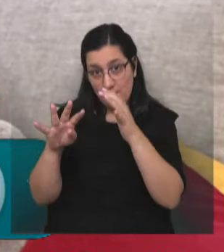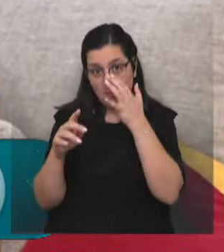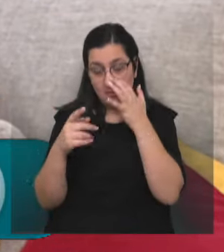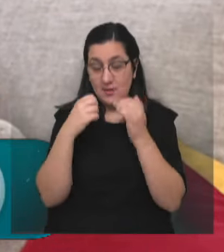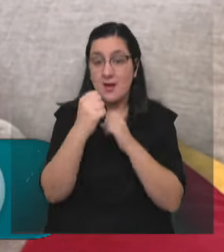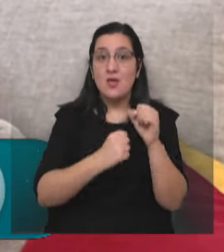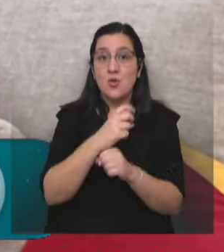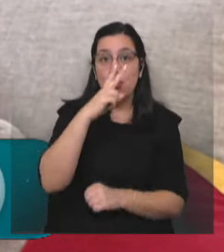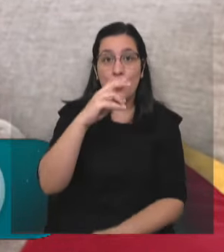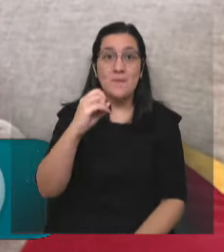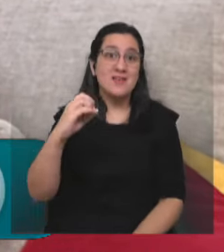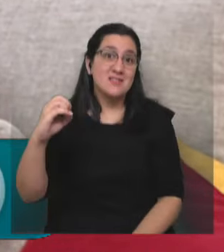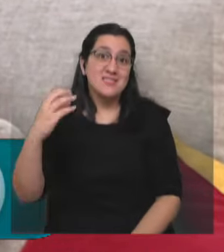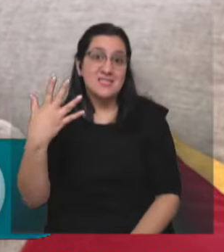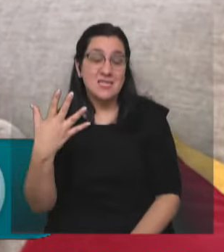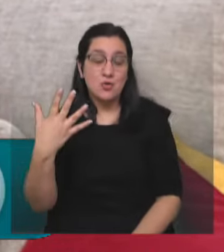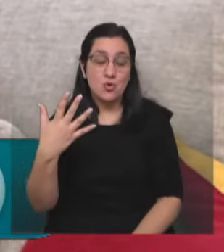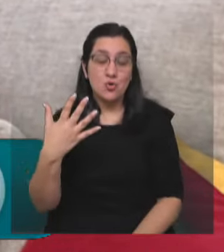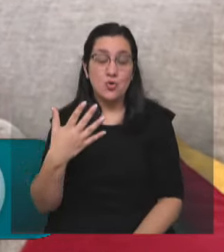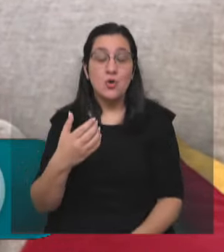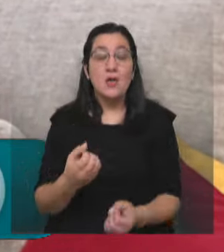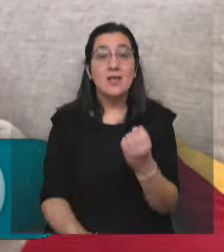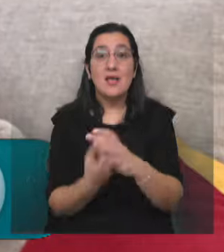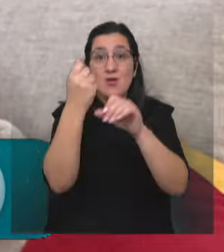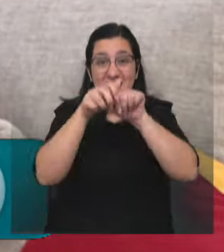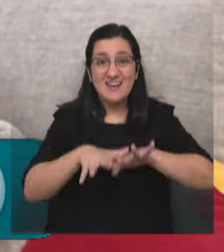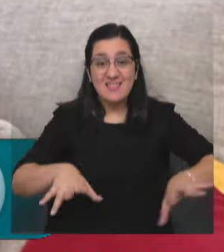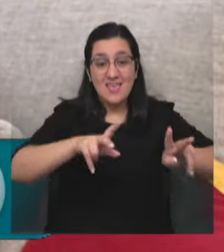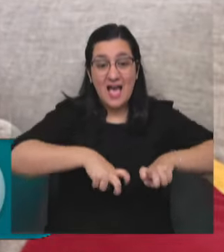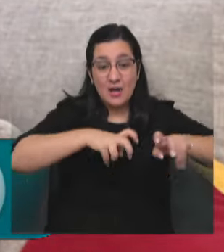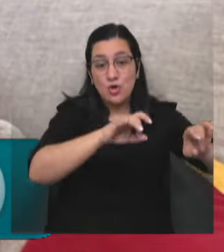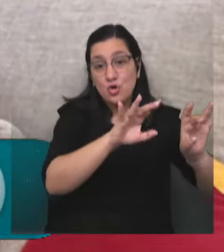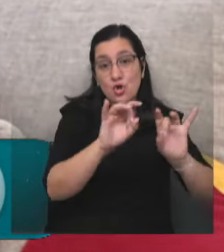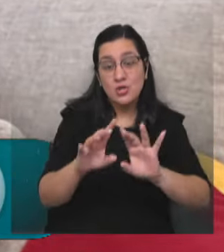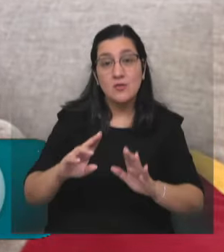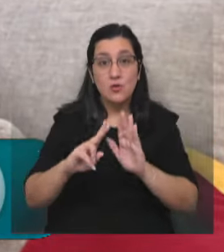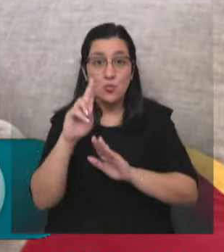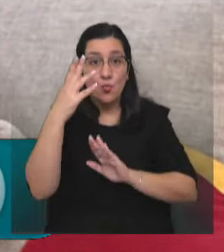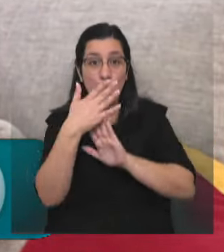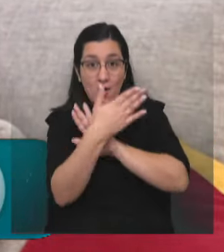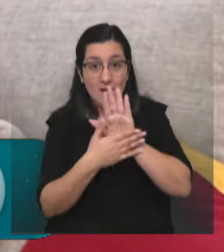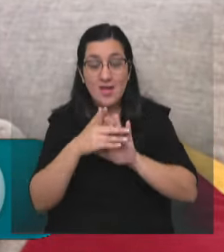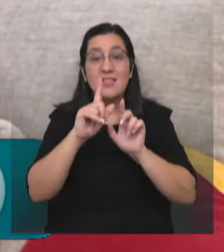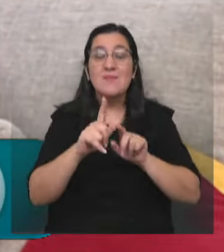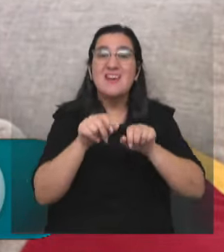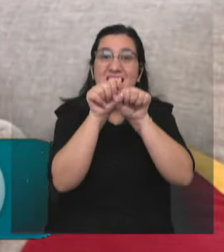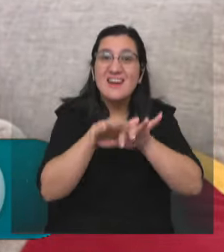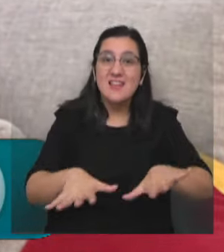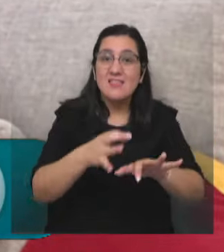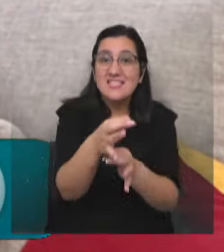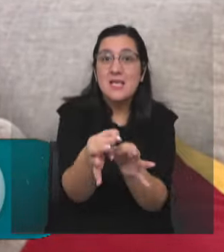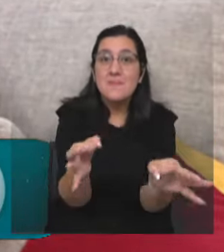el 2005 creamos la Red de Agroecología del Uruguay, la Red de Semilla Nativa y Criolla, que son realmente